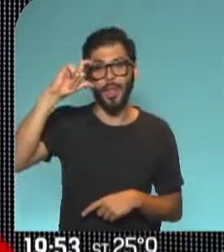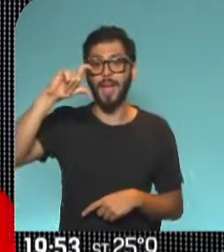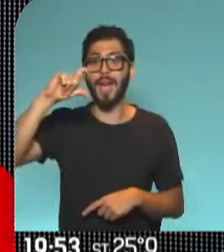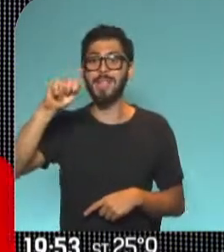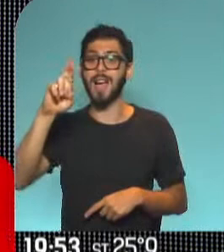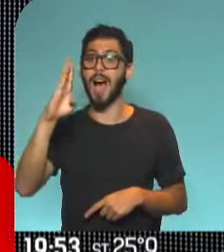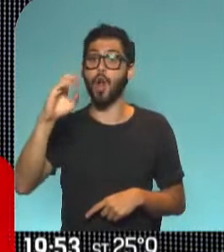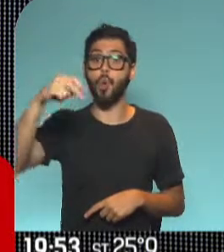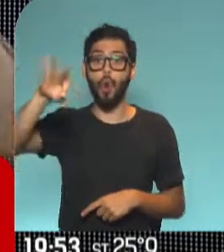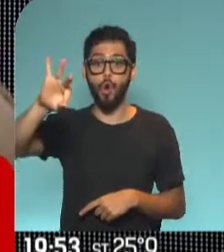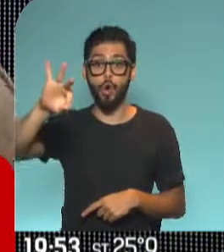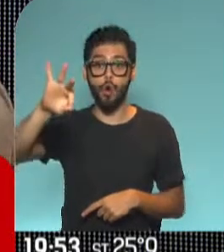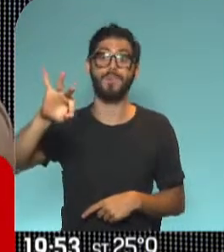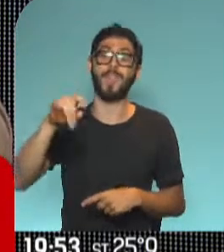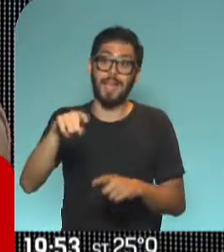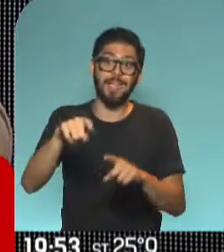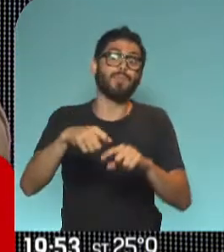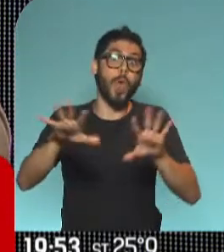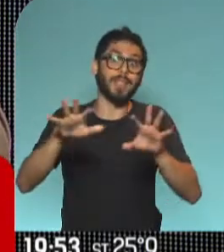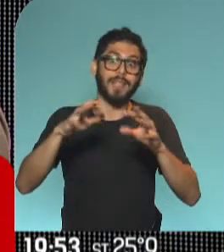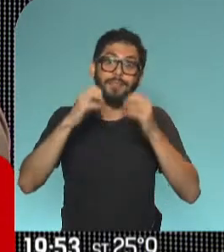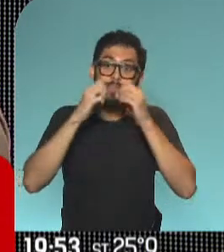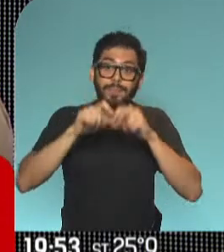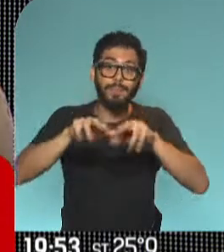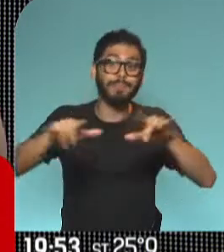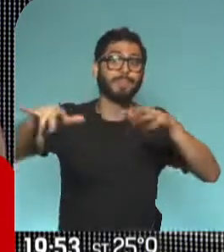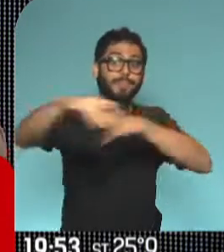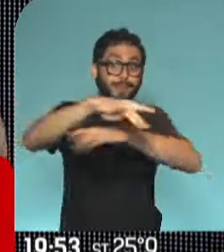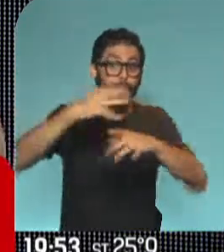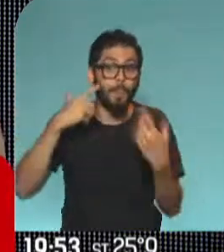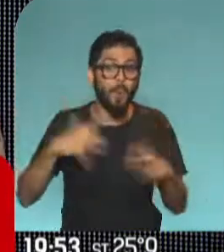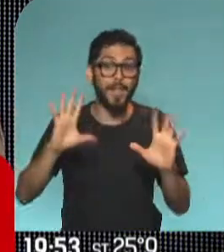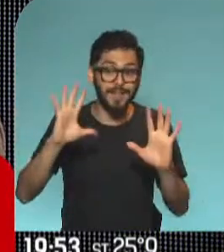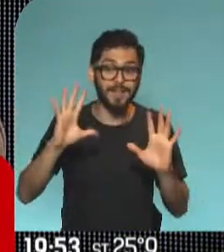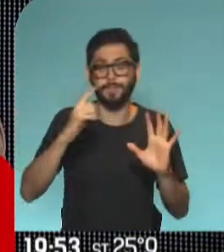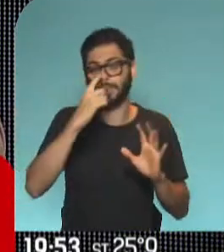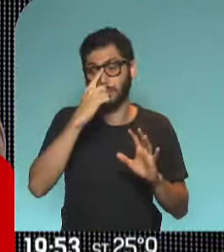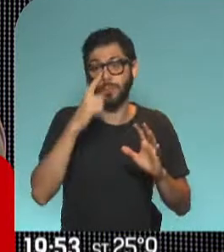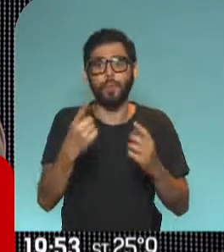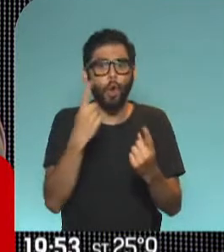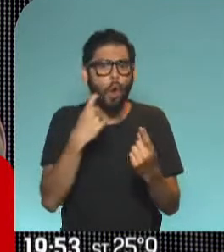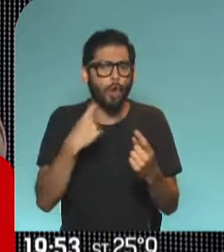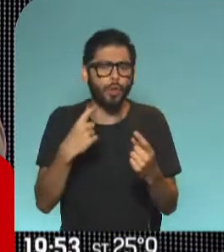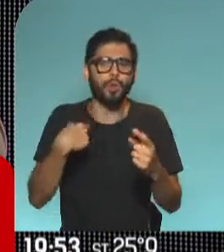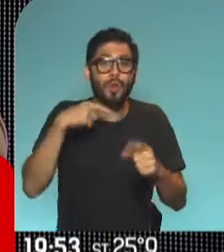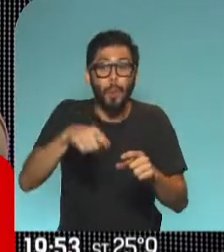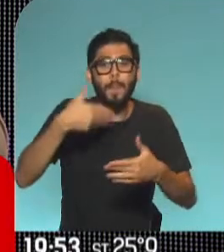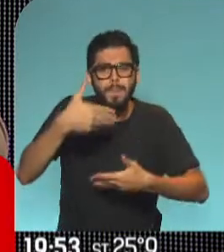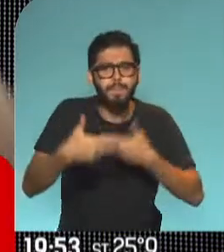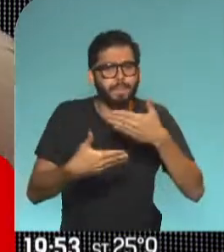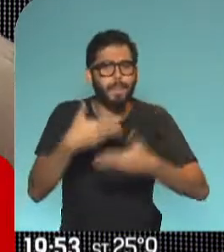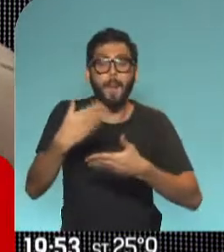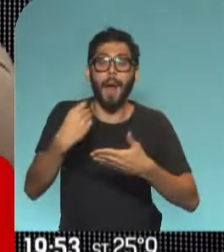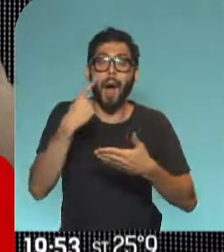cuanto a posibilidad que los aerosoles se contagien. Bueno, todo eso se va a ir avanzando cada vez más en hacer que las clases sean lo más